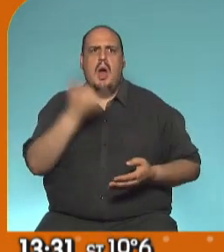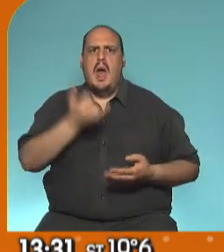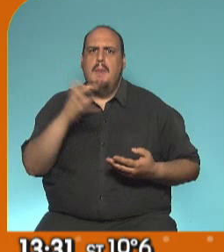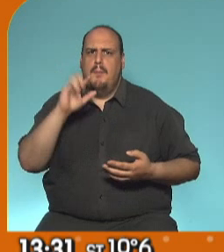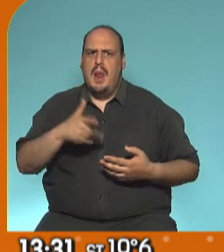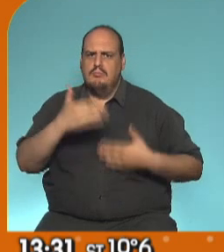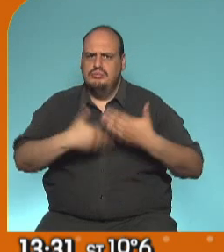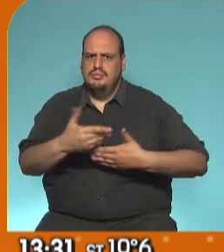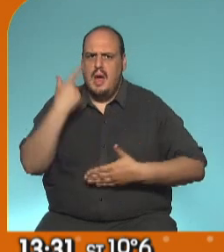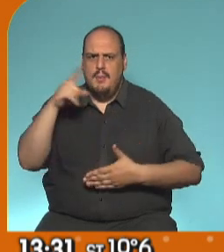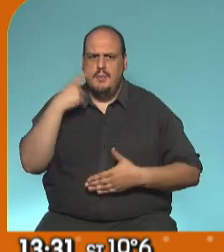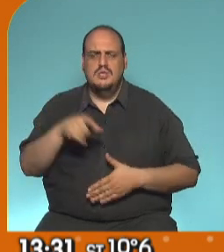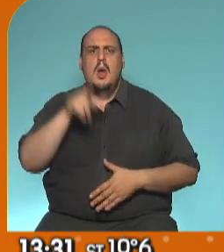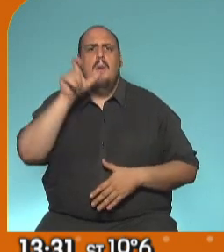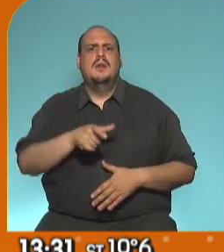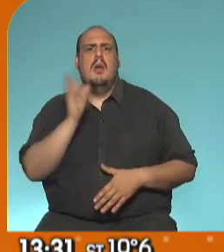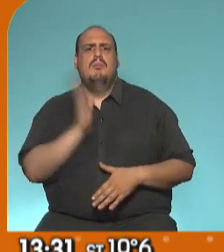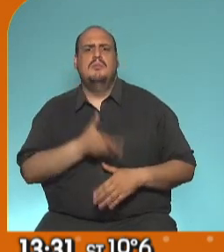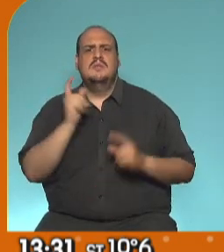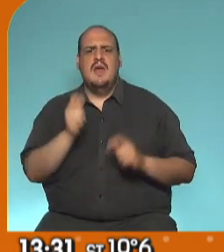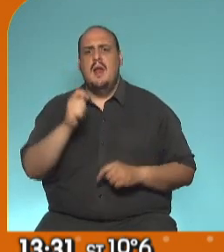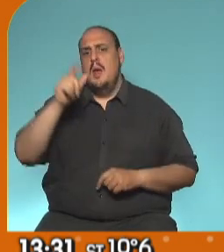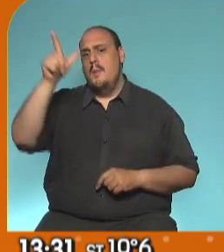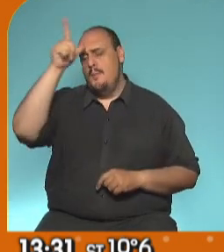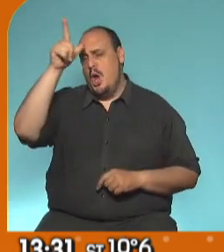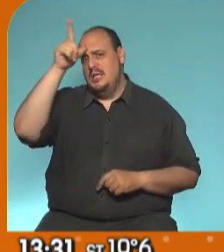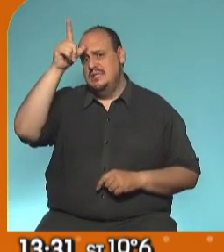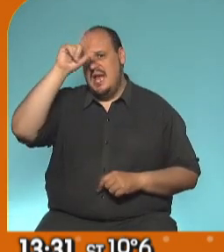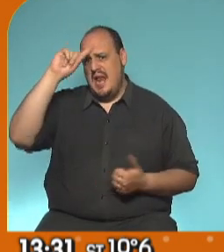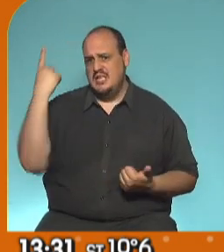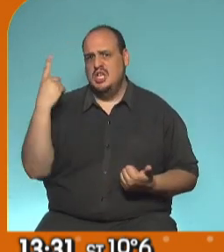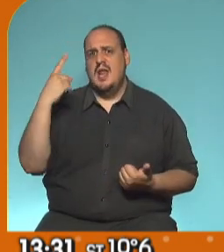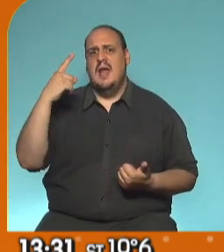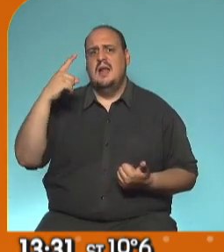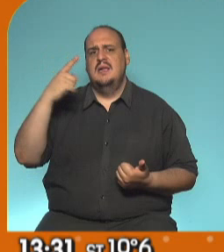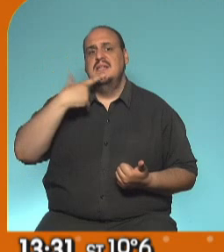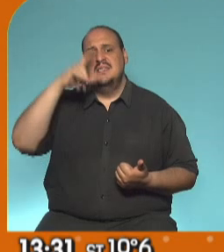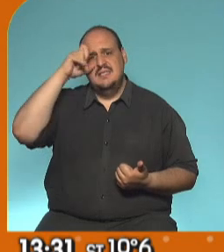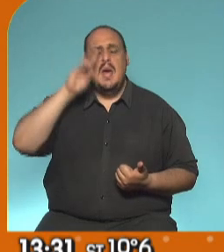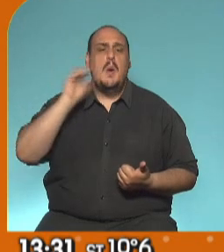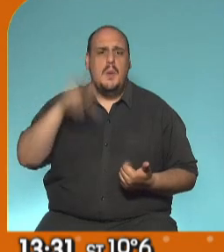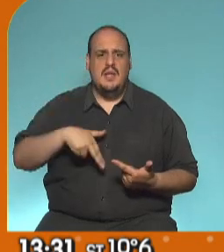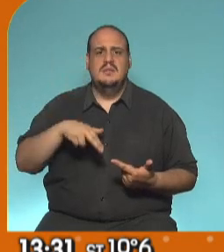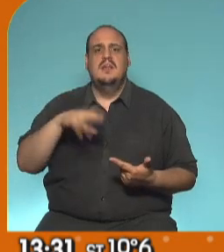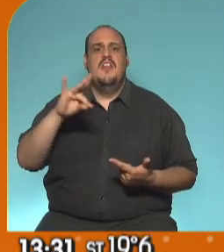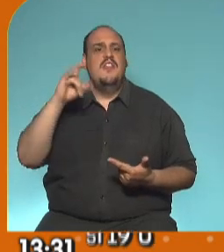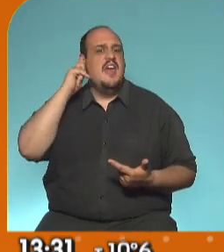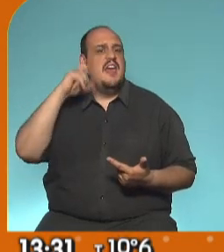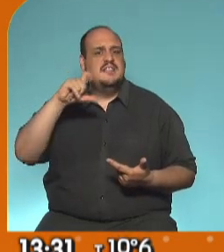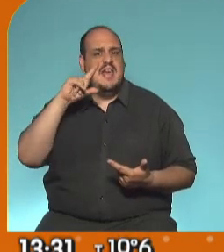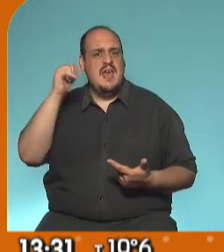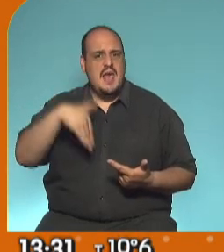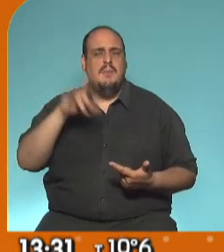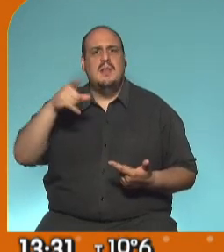Los ejecutores fueron las FAES, la Policía Nacional, el SEBIN, la Dirección General y el Ejército. Y se